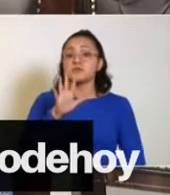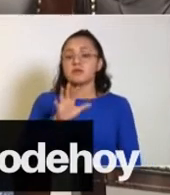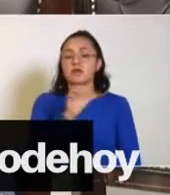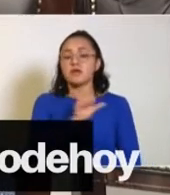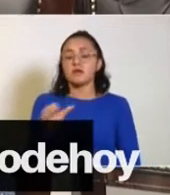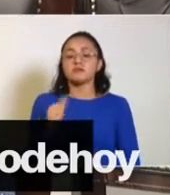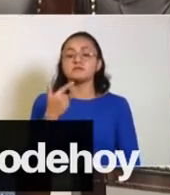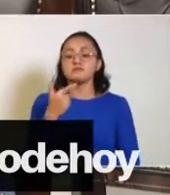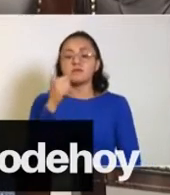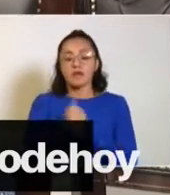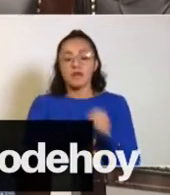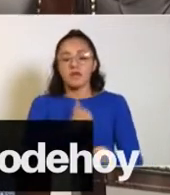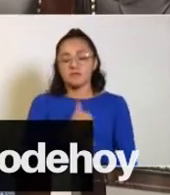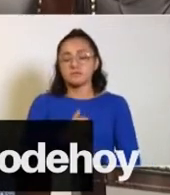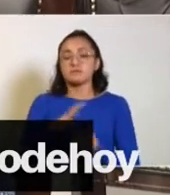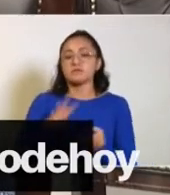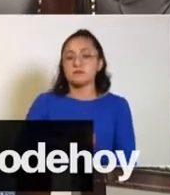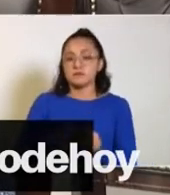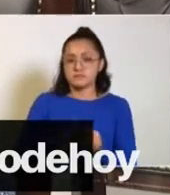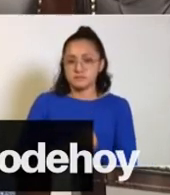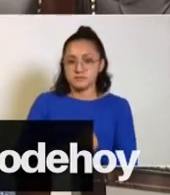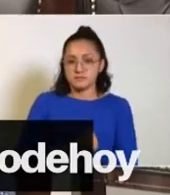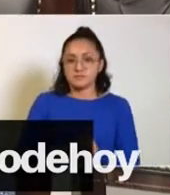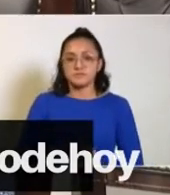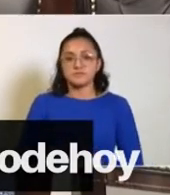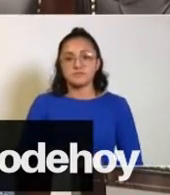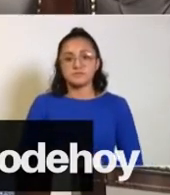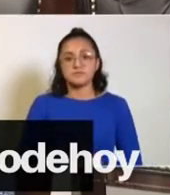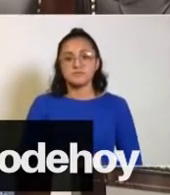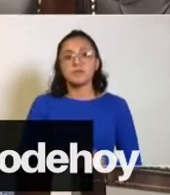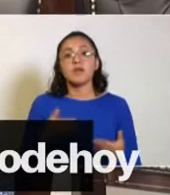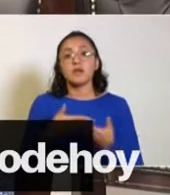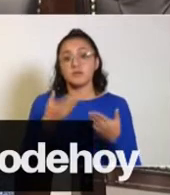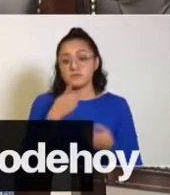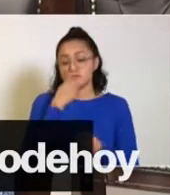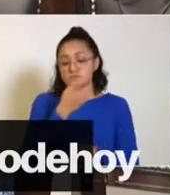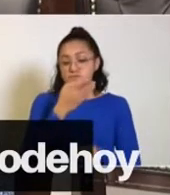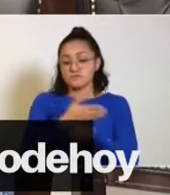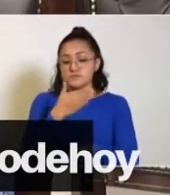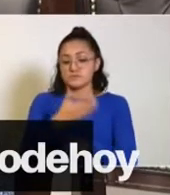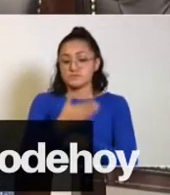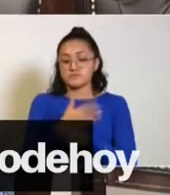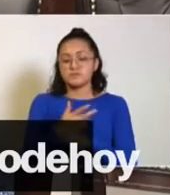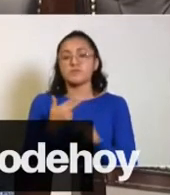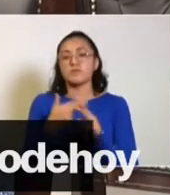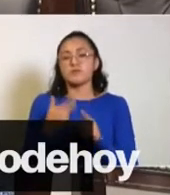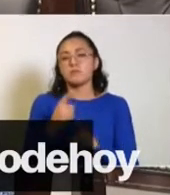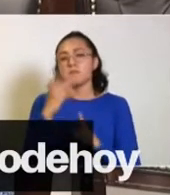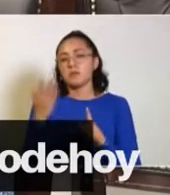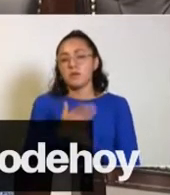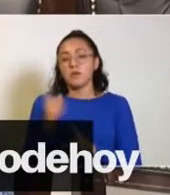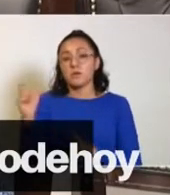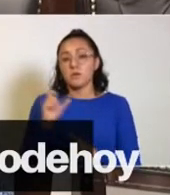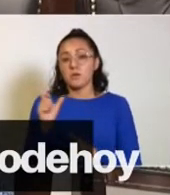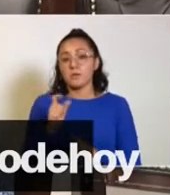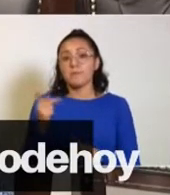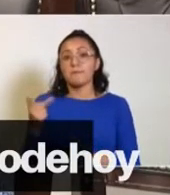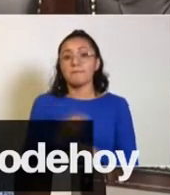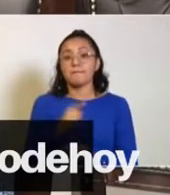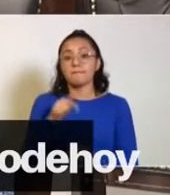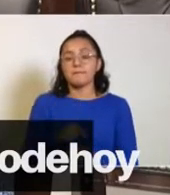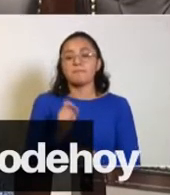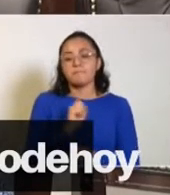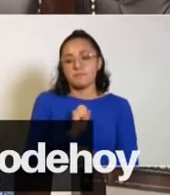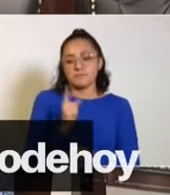5 a 7 años de prisión la presente sanción se incrementará hasta en una mitad cuando el delito la cometa un